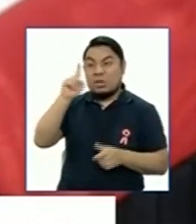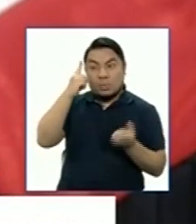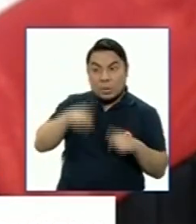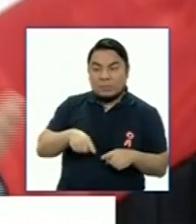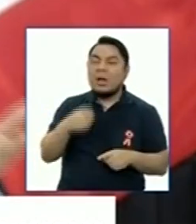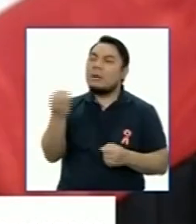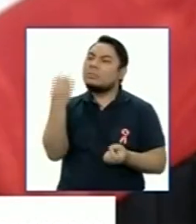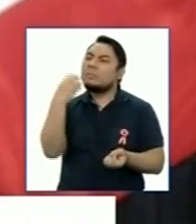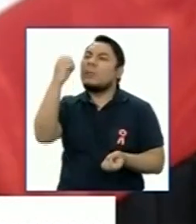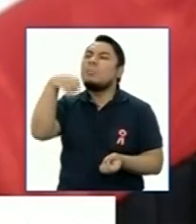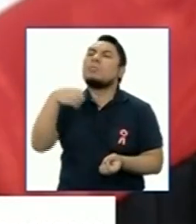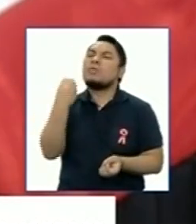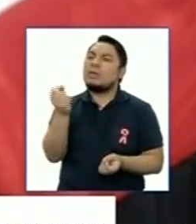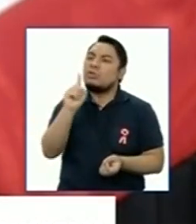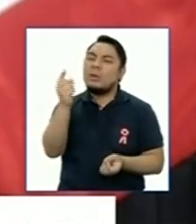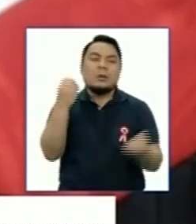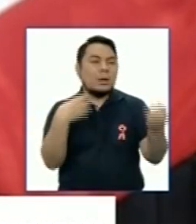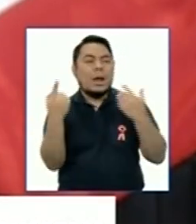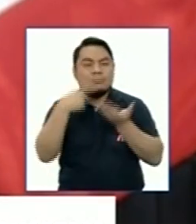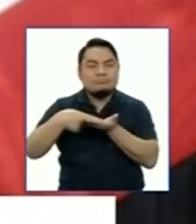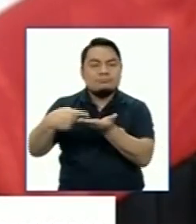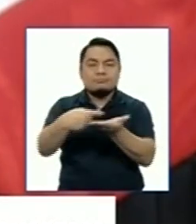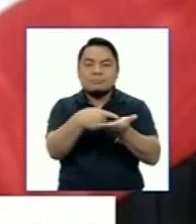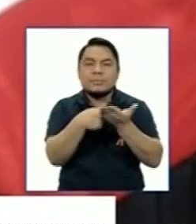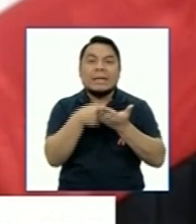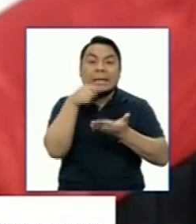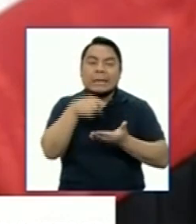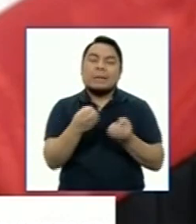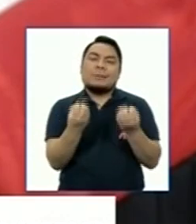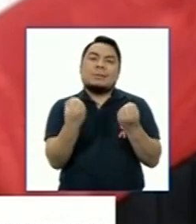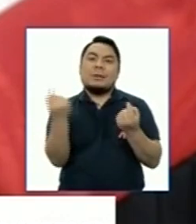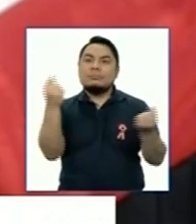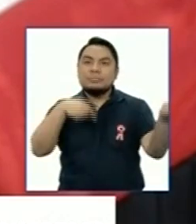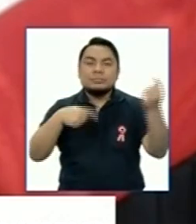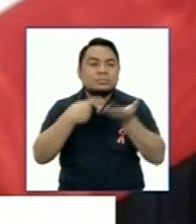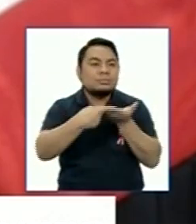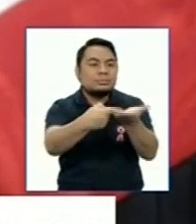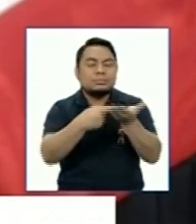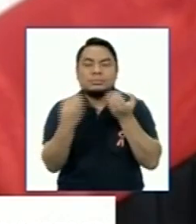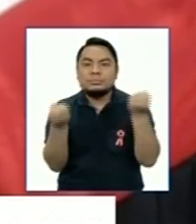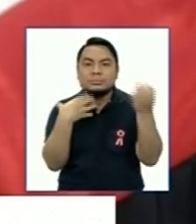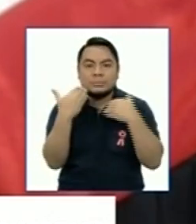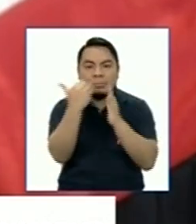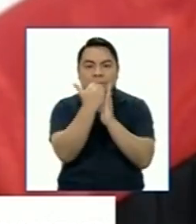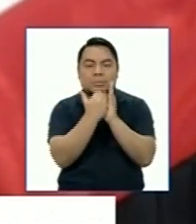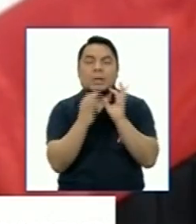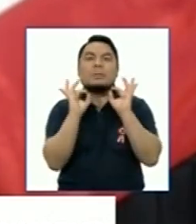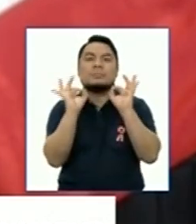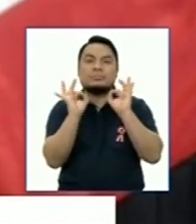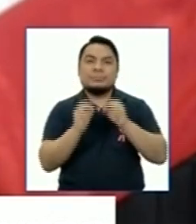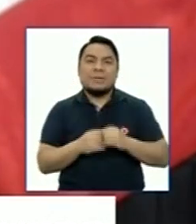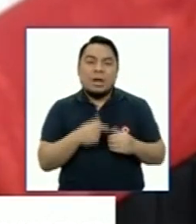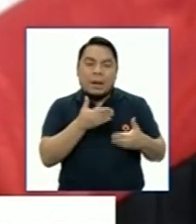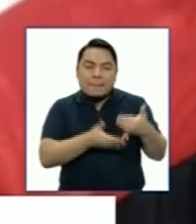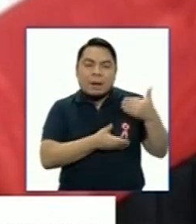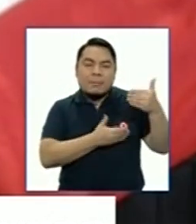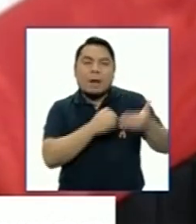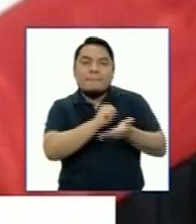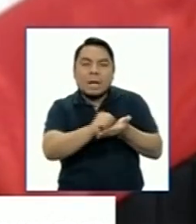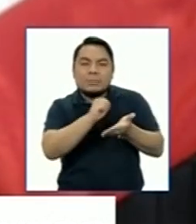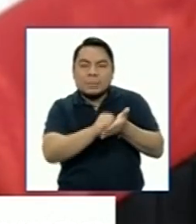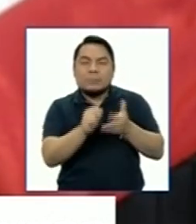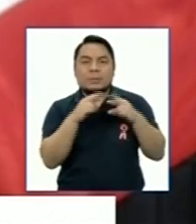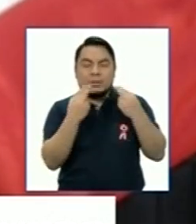dices si la solución es esa entonces cuáles haces y entonces ahí efectivamente te extraña más iniciativa por parte del ejecutivo